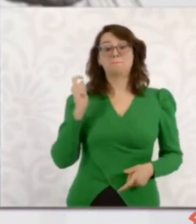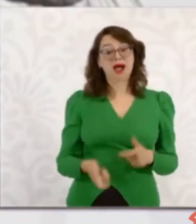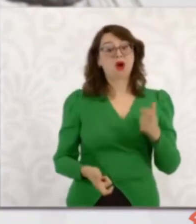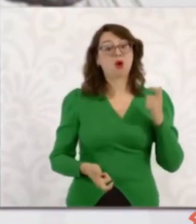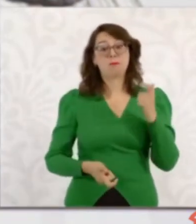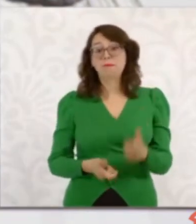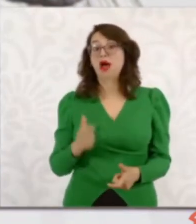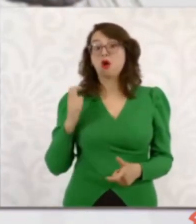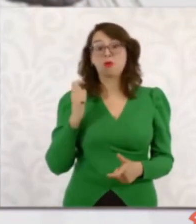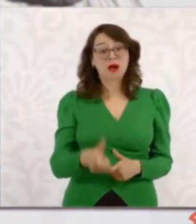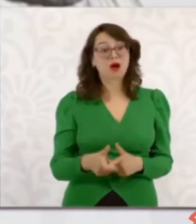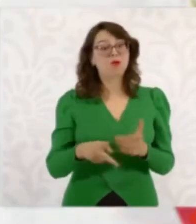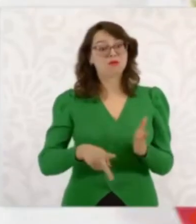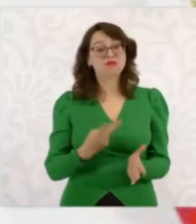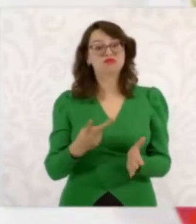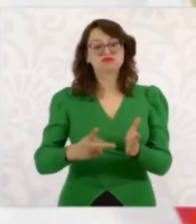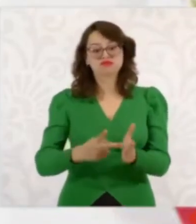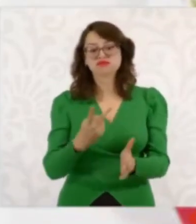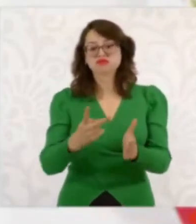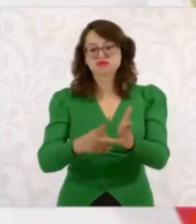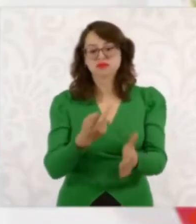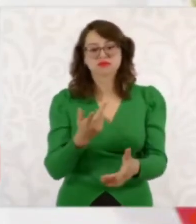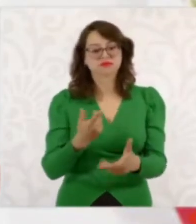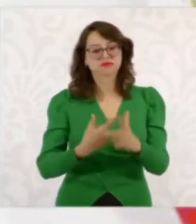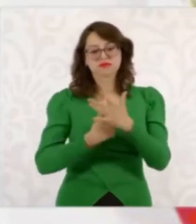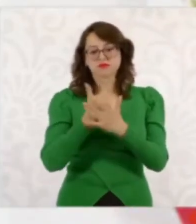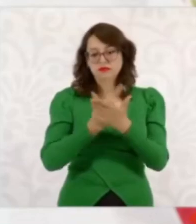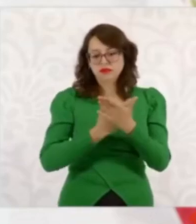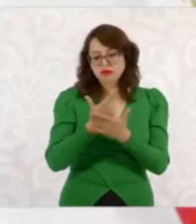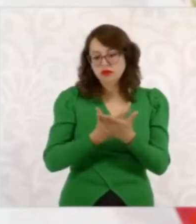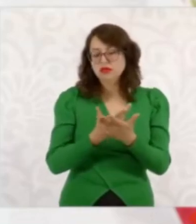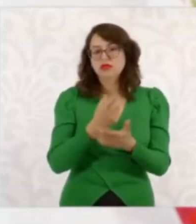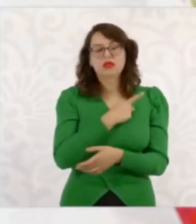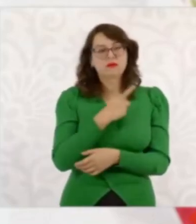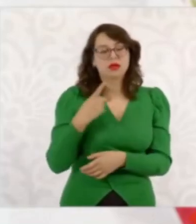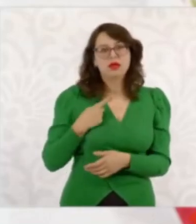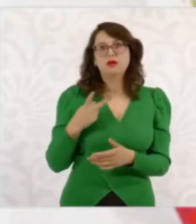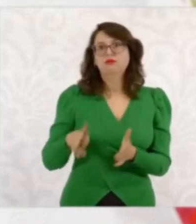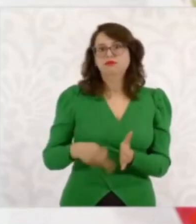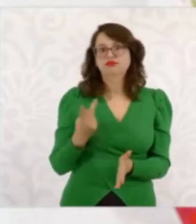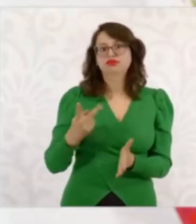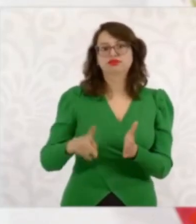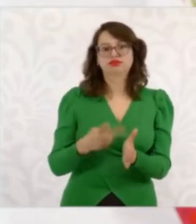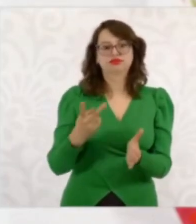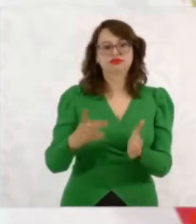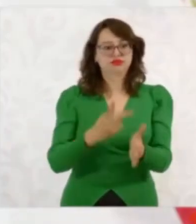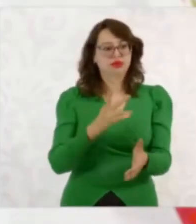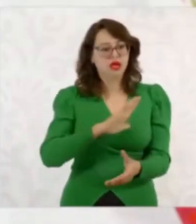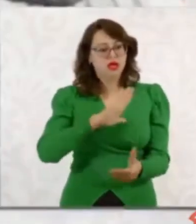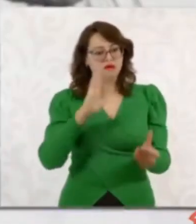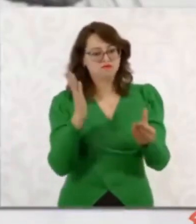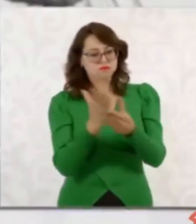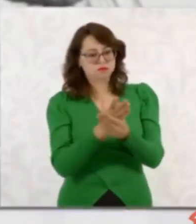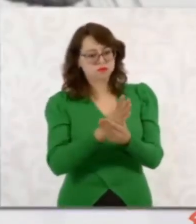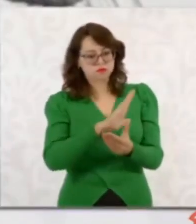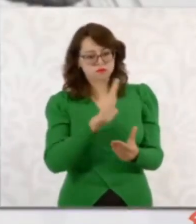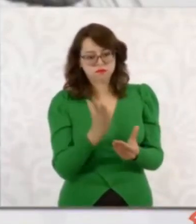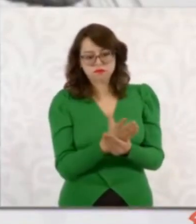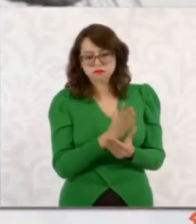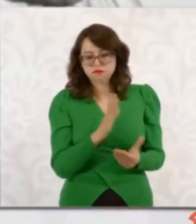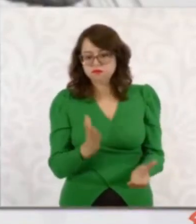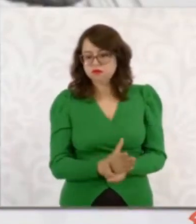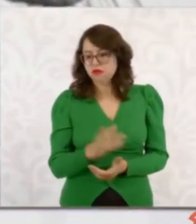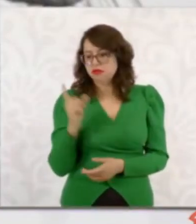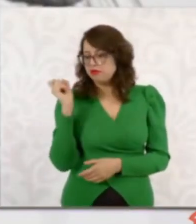contratista de una obra, pues tiene que tener una estimación bien documentada. Entonces la documentación para el pago pues se vuelve muy